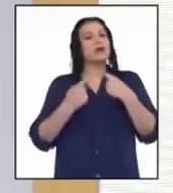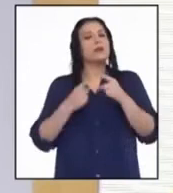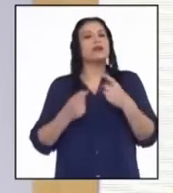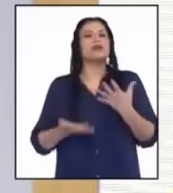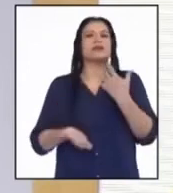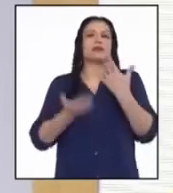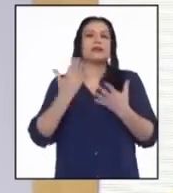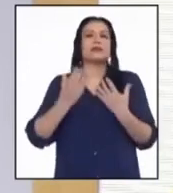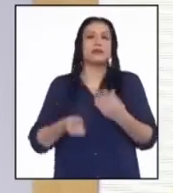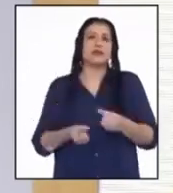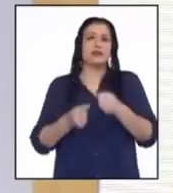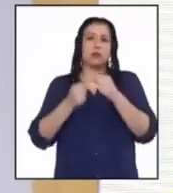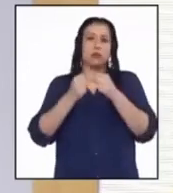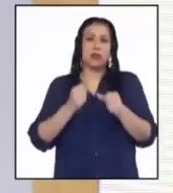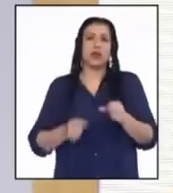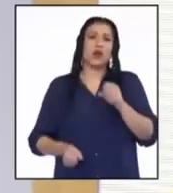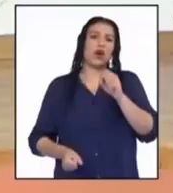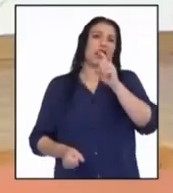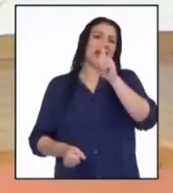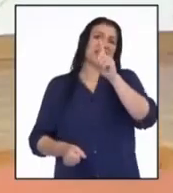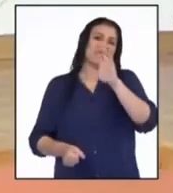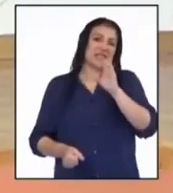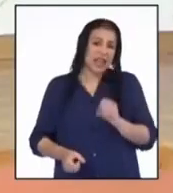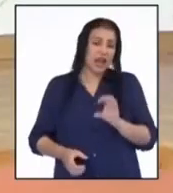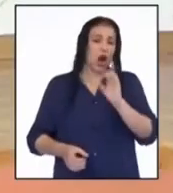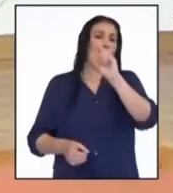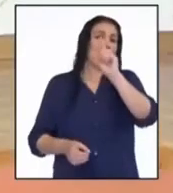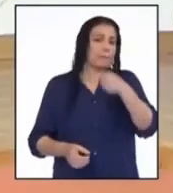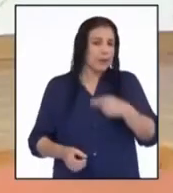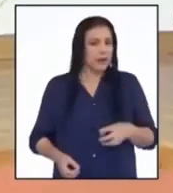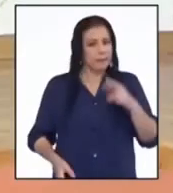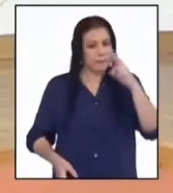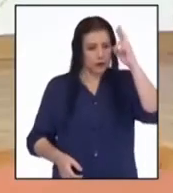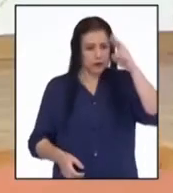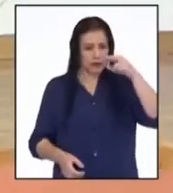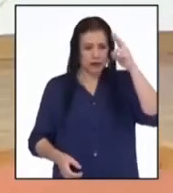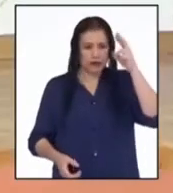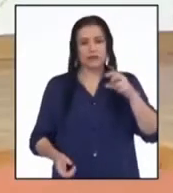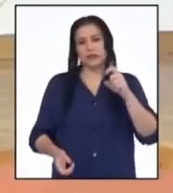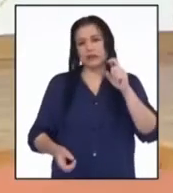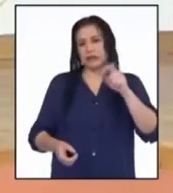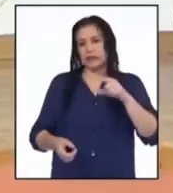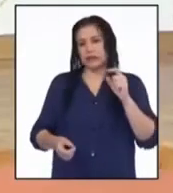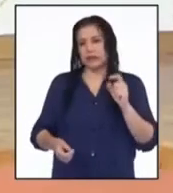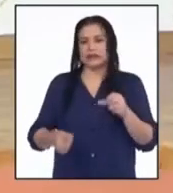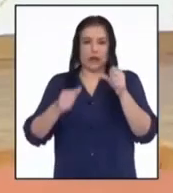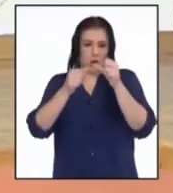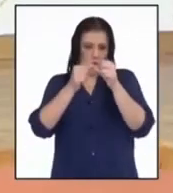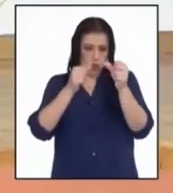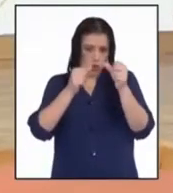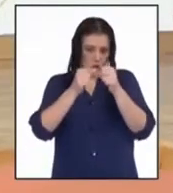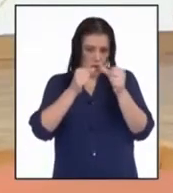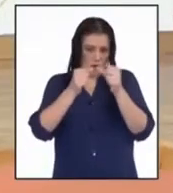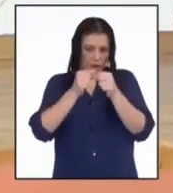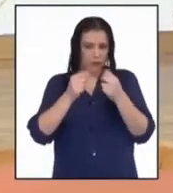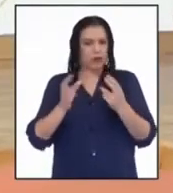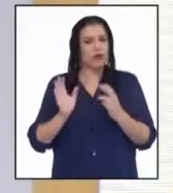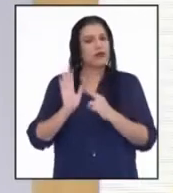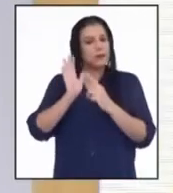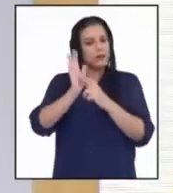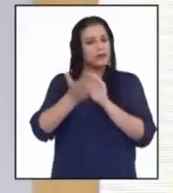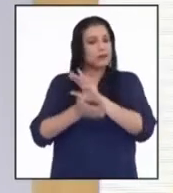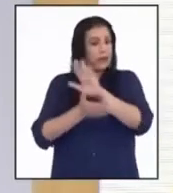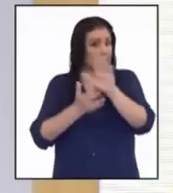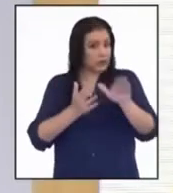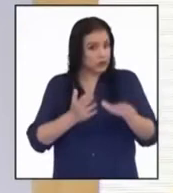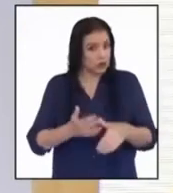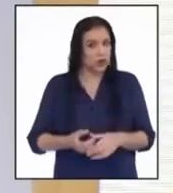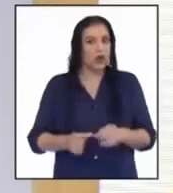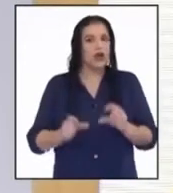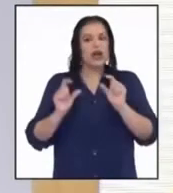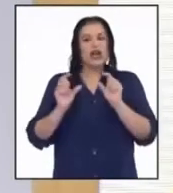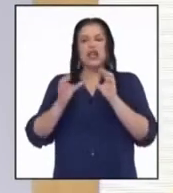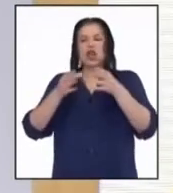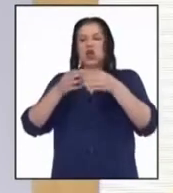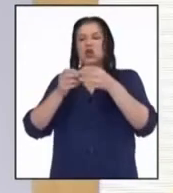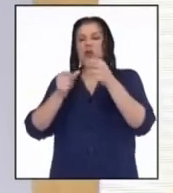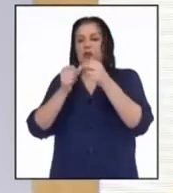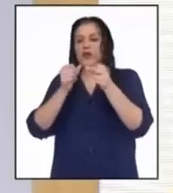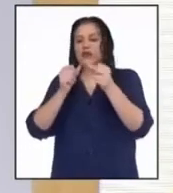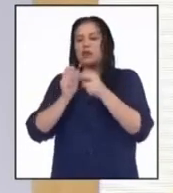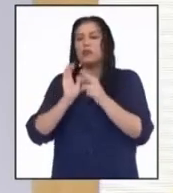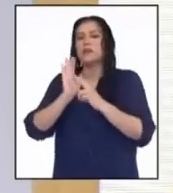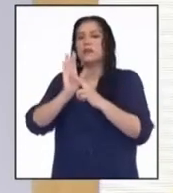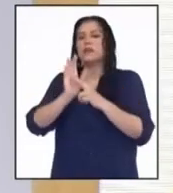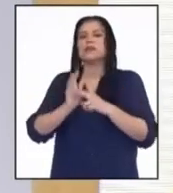si fueran 100 datos o 1000 datos. Es por eso que se requiere de unos números que hablen por todos ellos. Y el grupo de esos